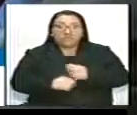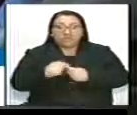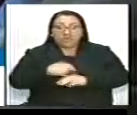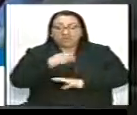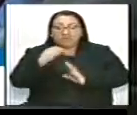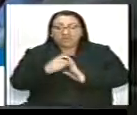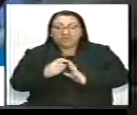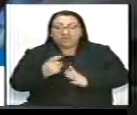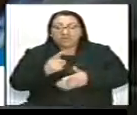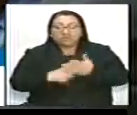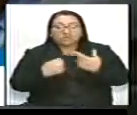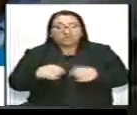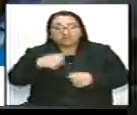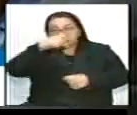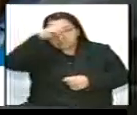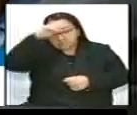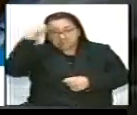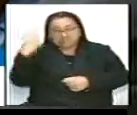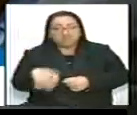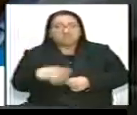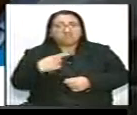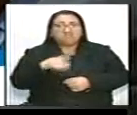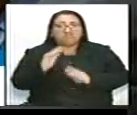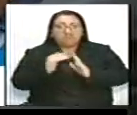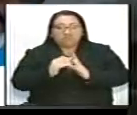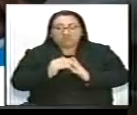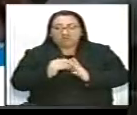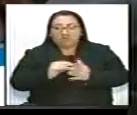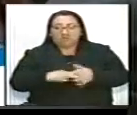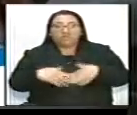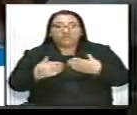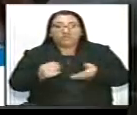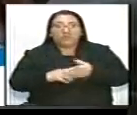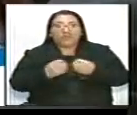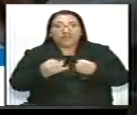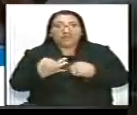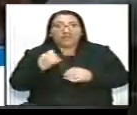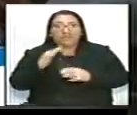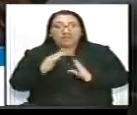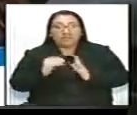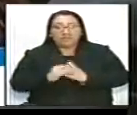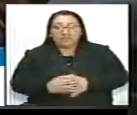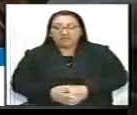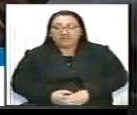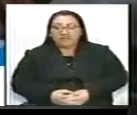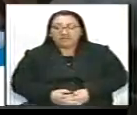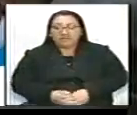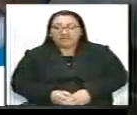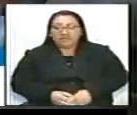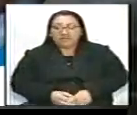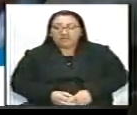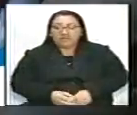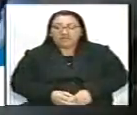que nos ha costado varios miles de millones, pero que nos puede costar varios miles más por